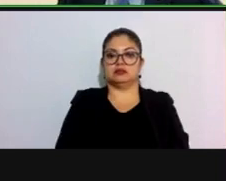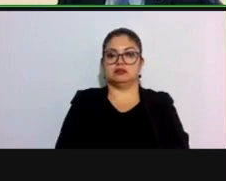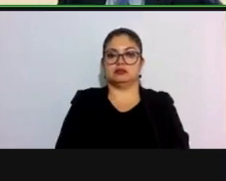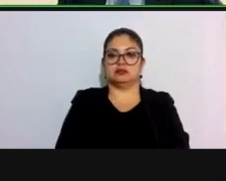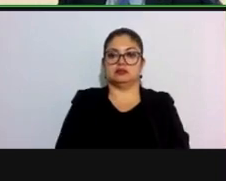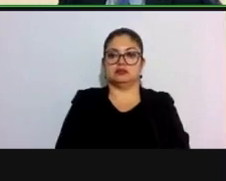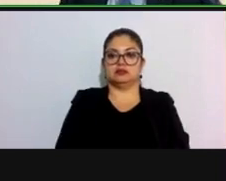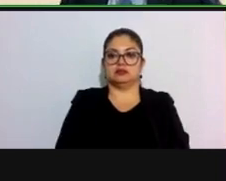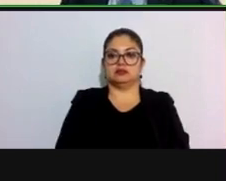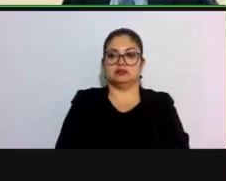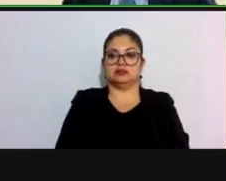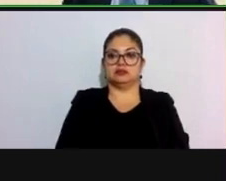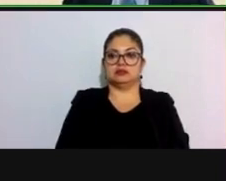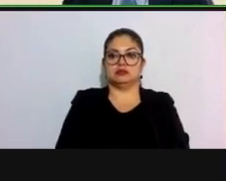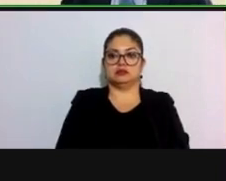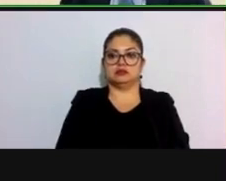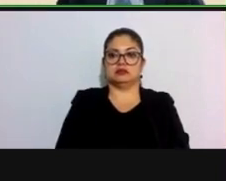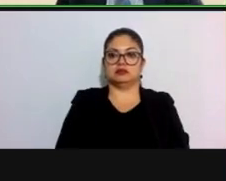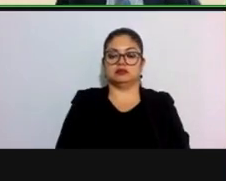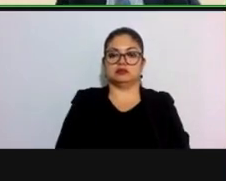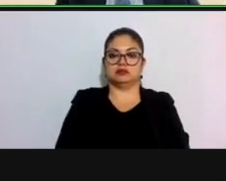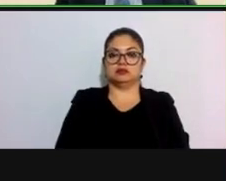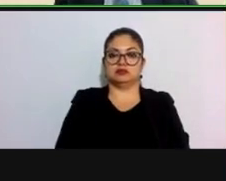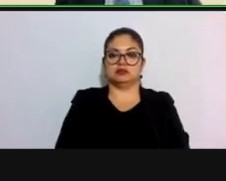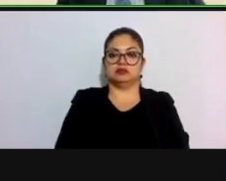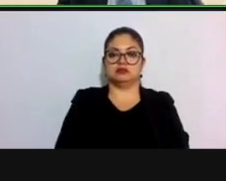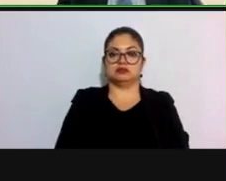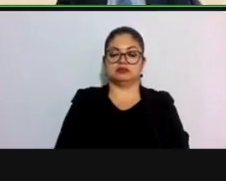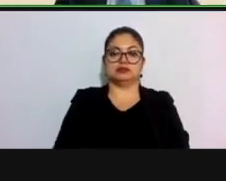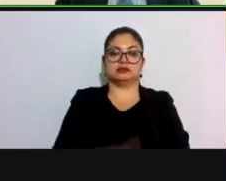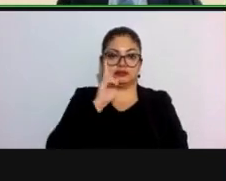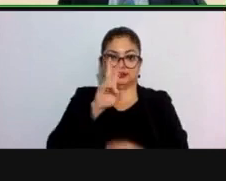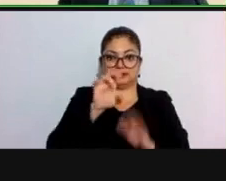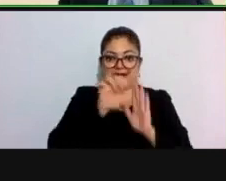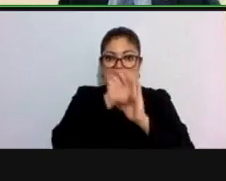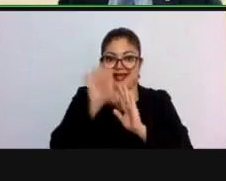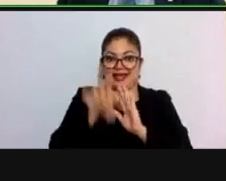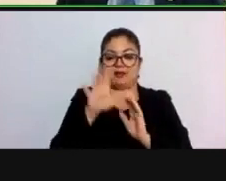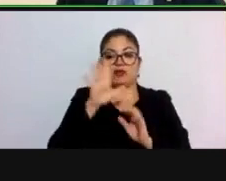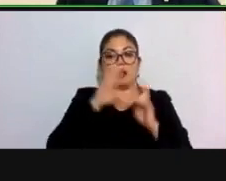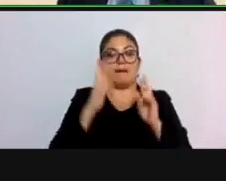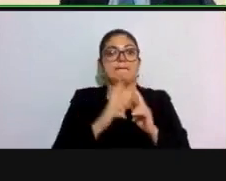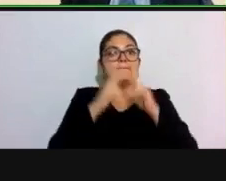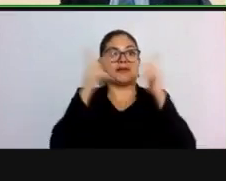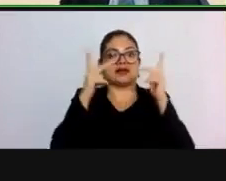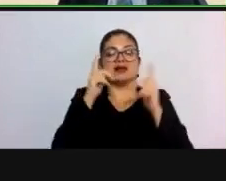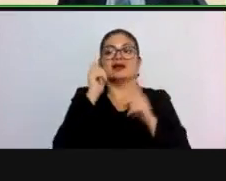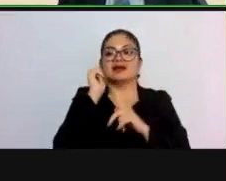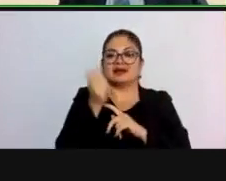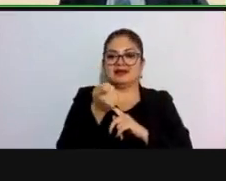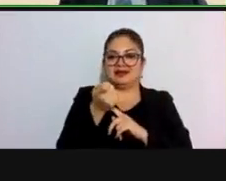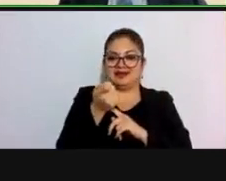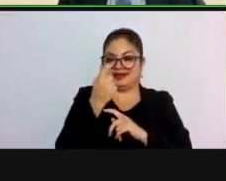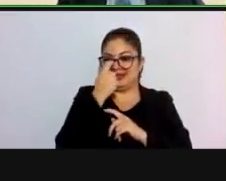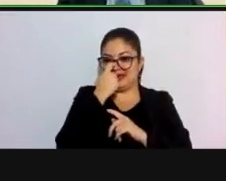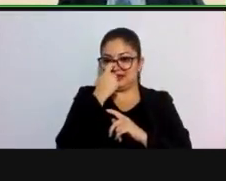Así es. Bien. Este es un ejemplo de pacientes con fractura nasal expuesta, que por lo mismo, por esa comunicación del